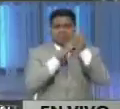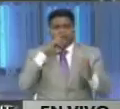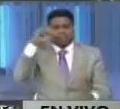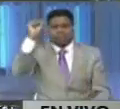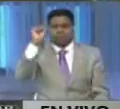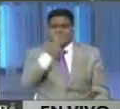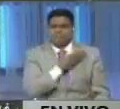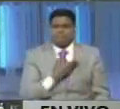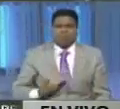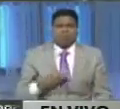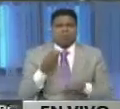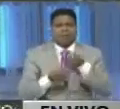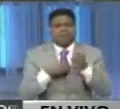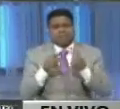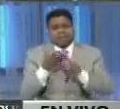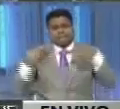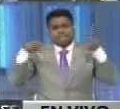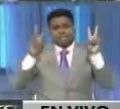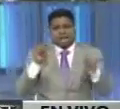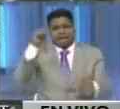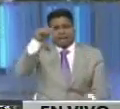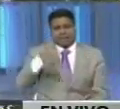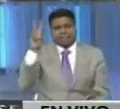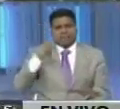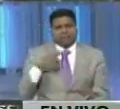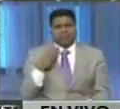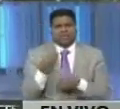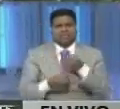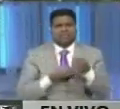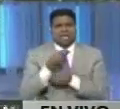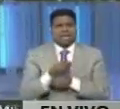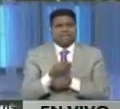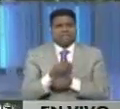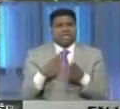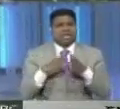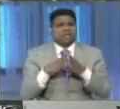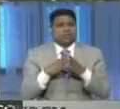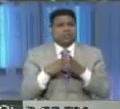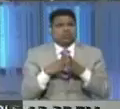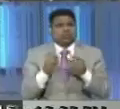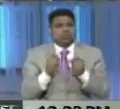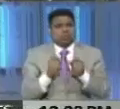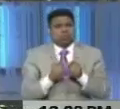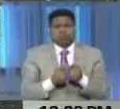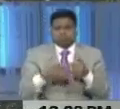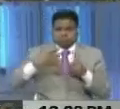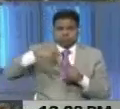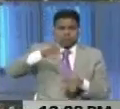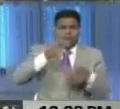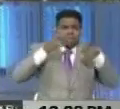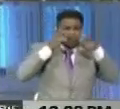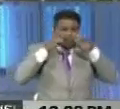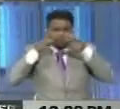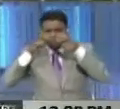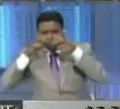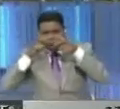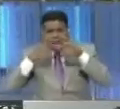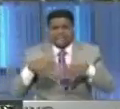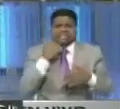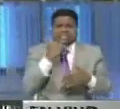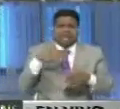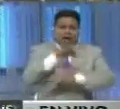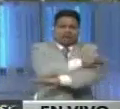garantizar la paz del país esta operación se hace en el marco de de la operación centinela lo que llamamos la frontera de